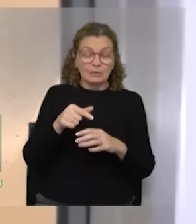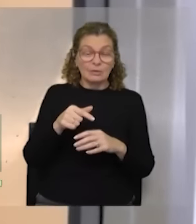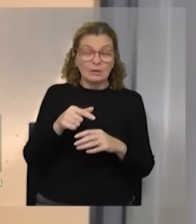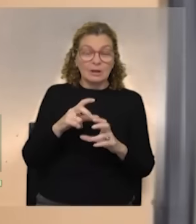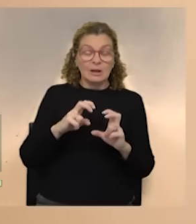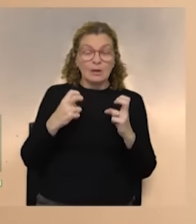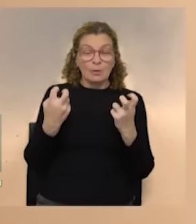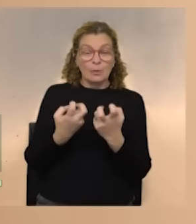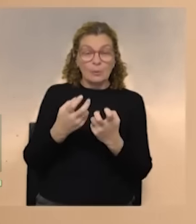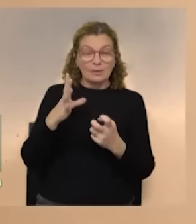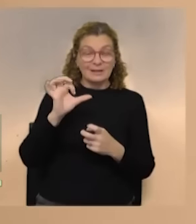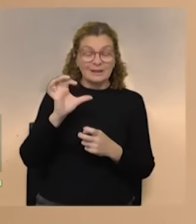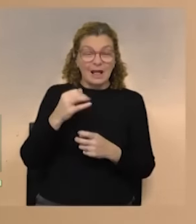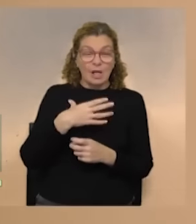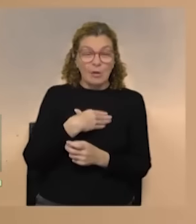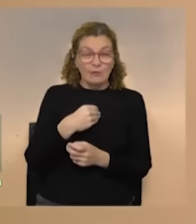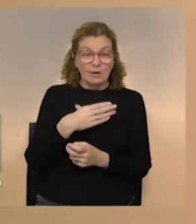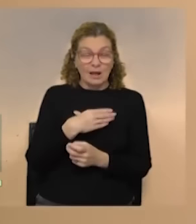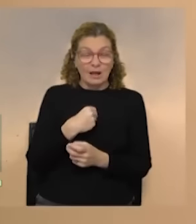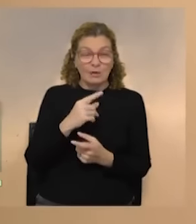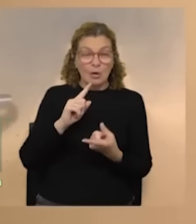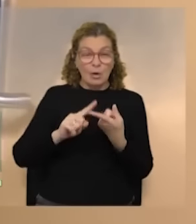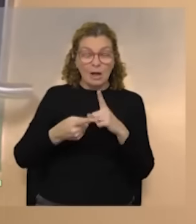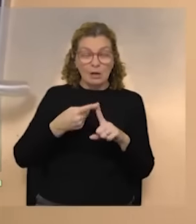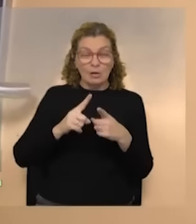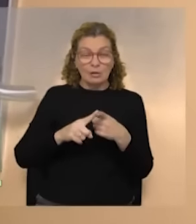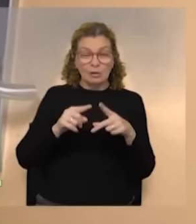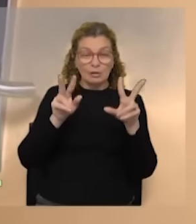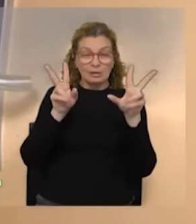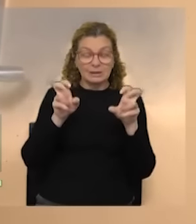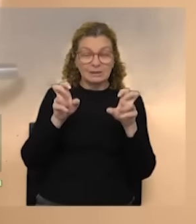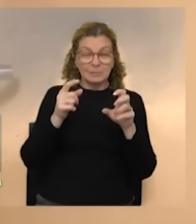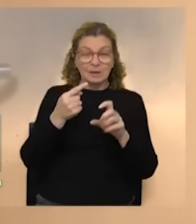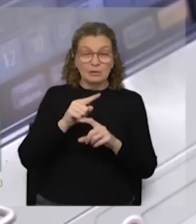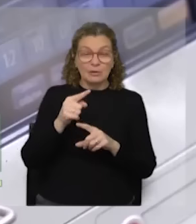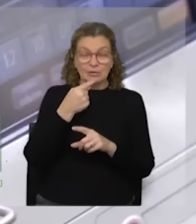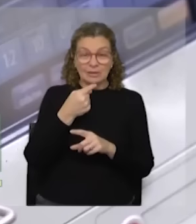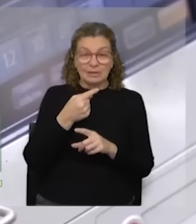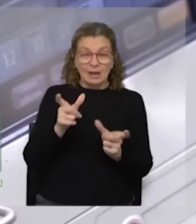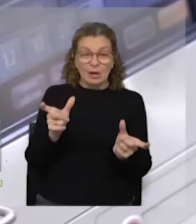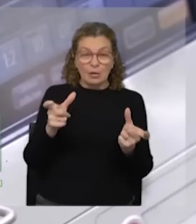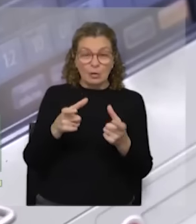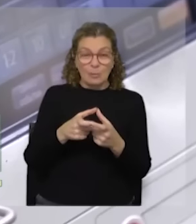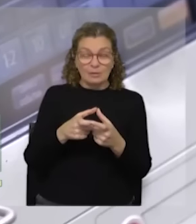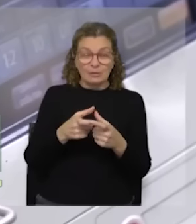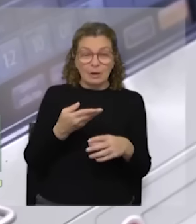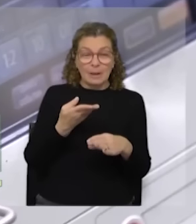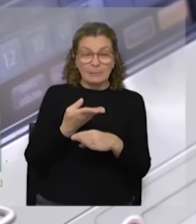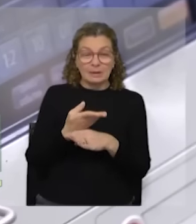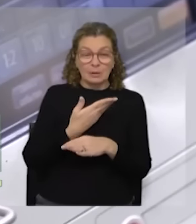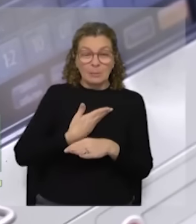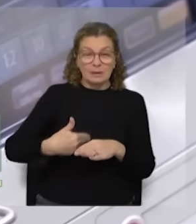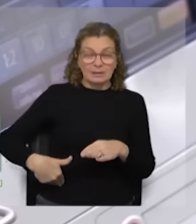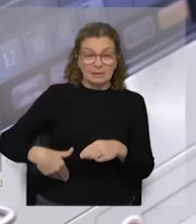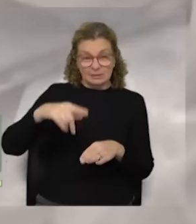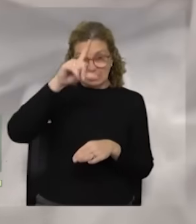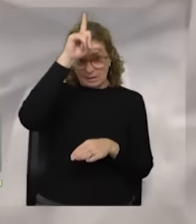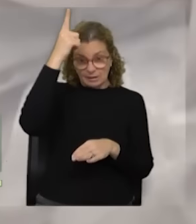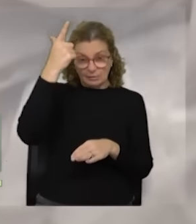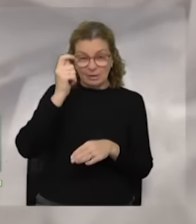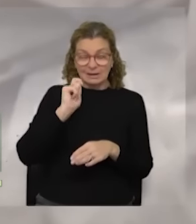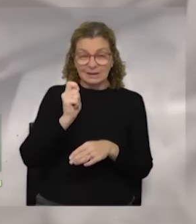bancada del senado del partido Nacional acordó que el asunto no sea considerado en la comisión a pedido del presidente Luis la calle Pou